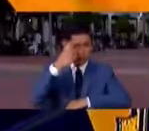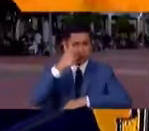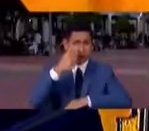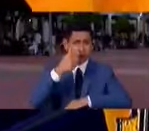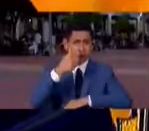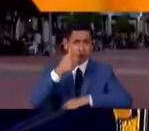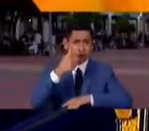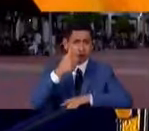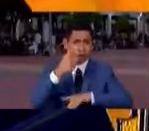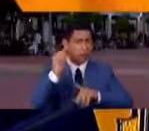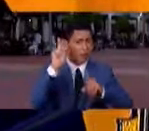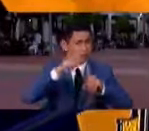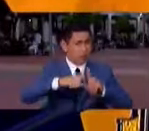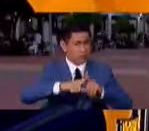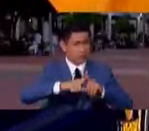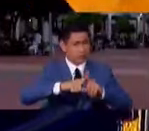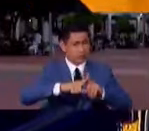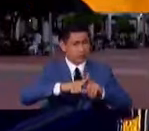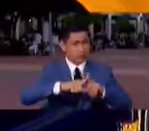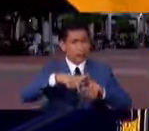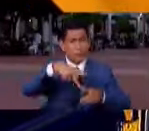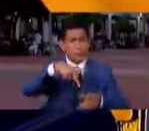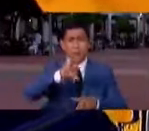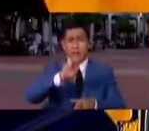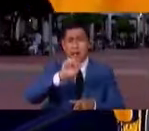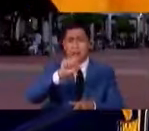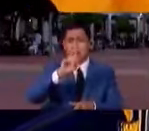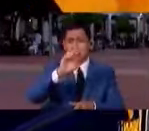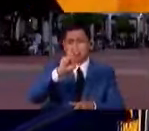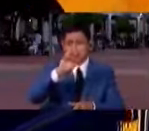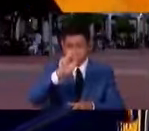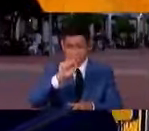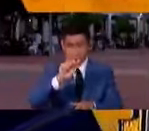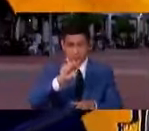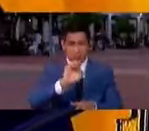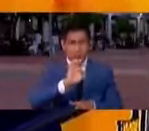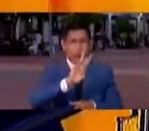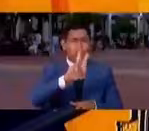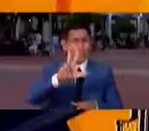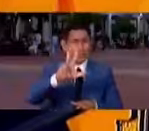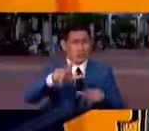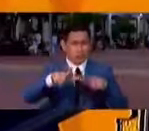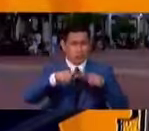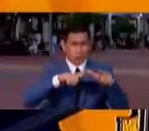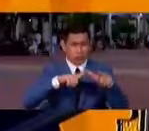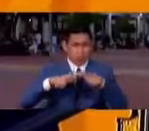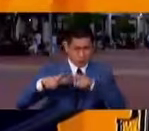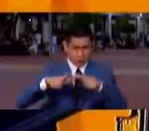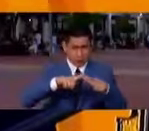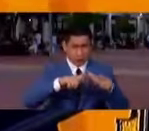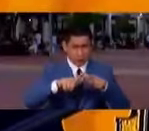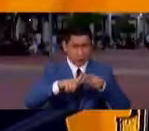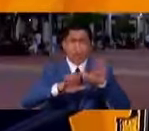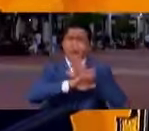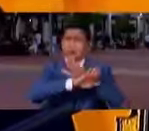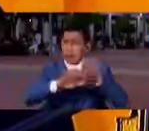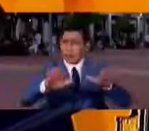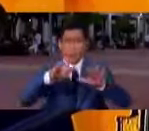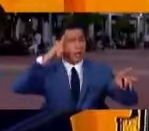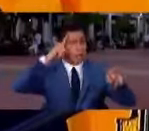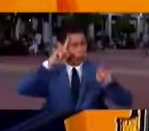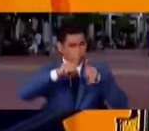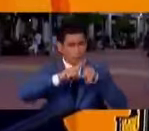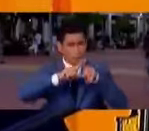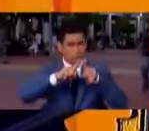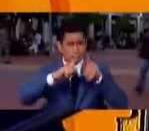la estación de bombeo de La Pradera. De estos 43.9 millones de dólares ya se han adjudicado